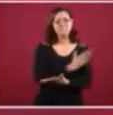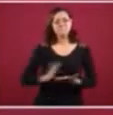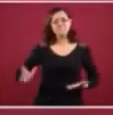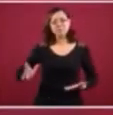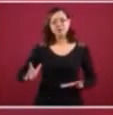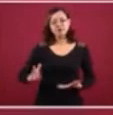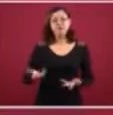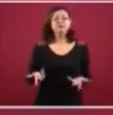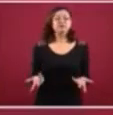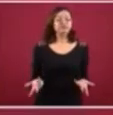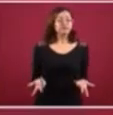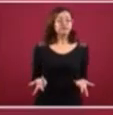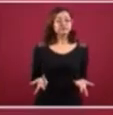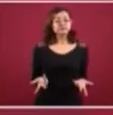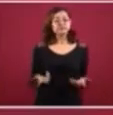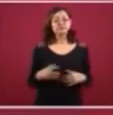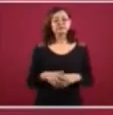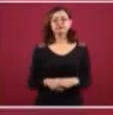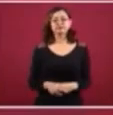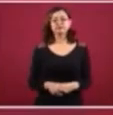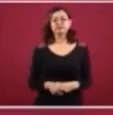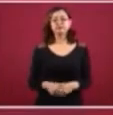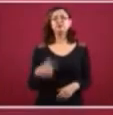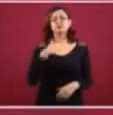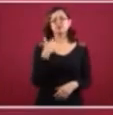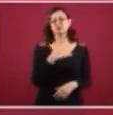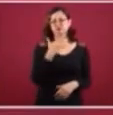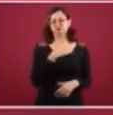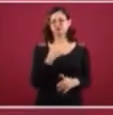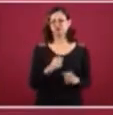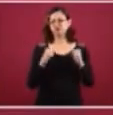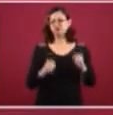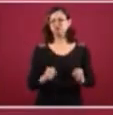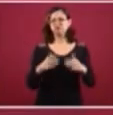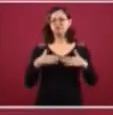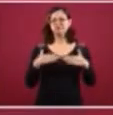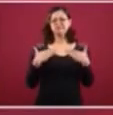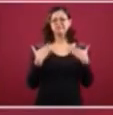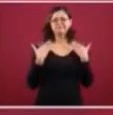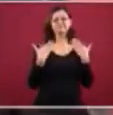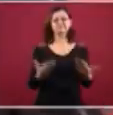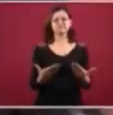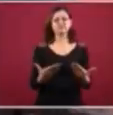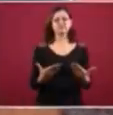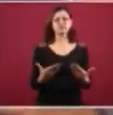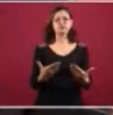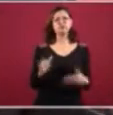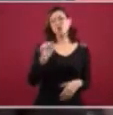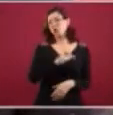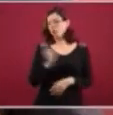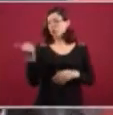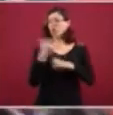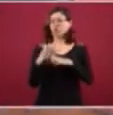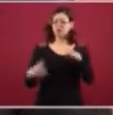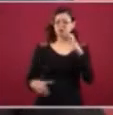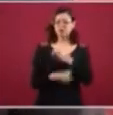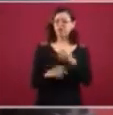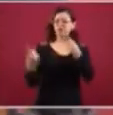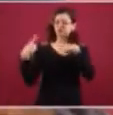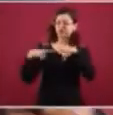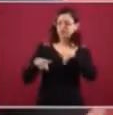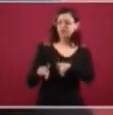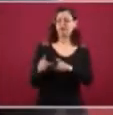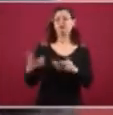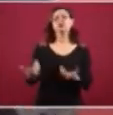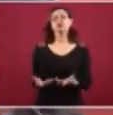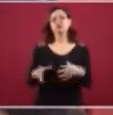Entonces, por eso tengo confianza, más otras cosas que estamos haciendo, la creación de la